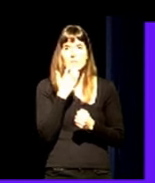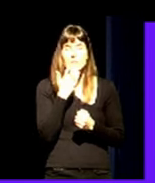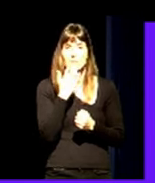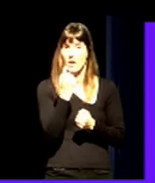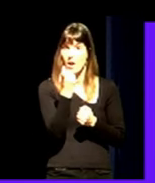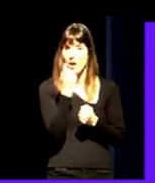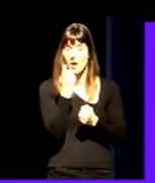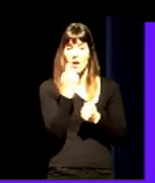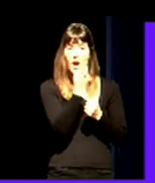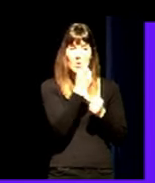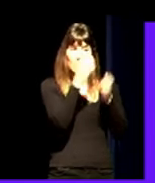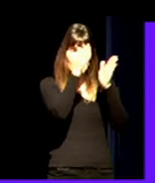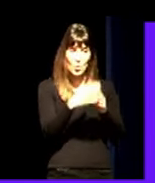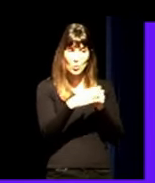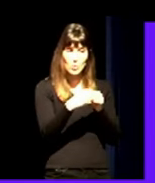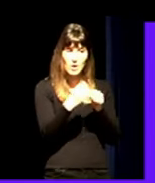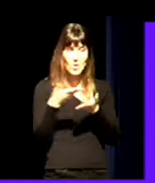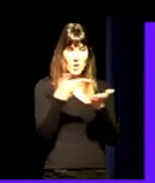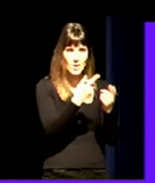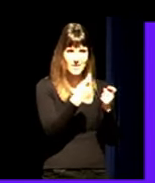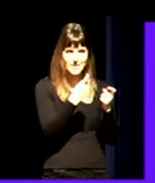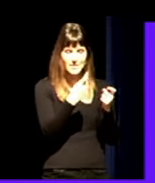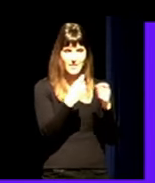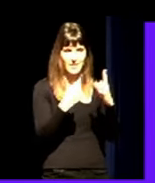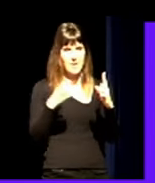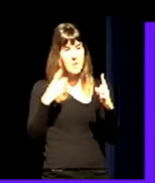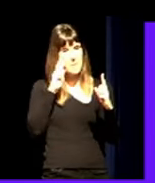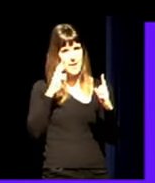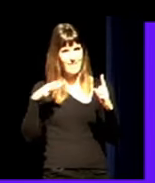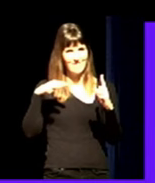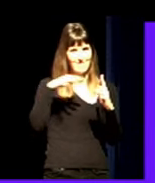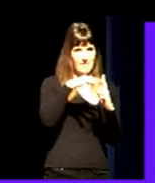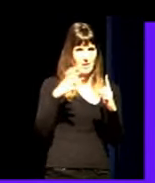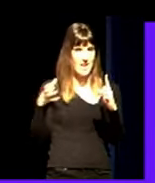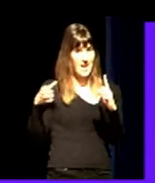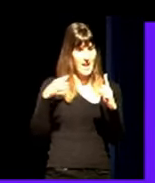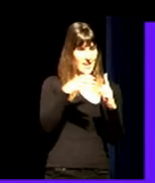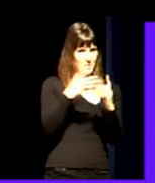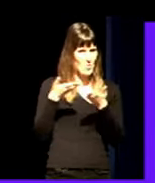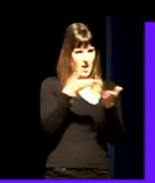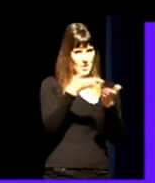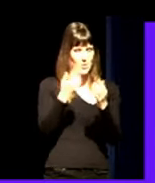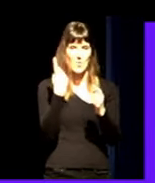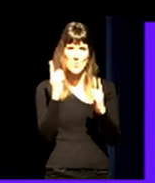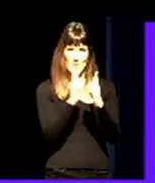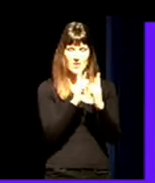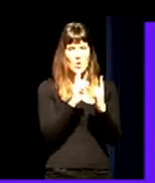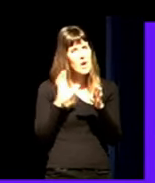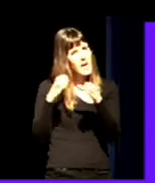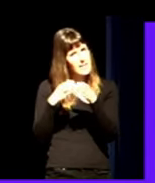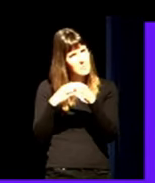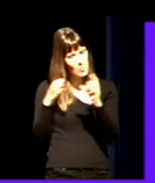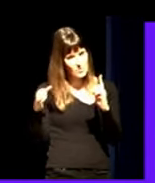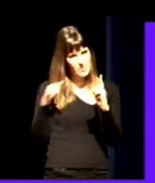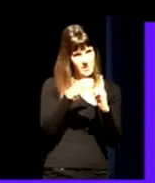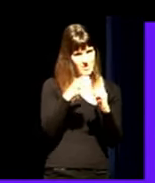visita del equipo, nota que no es solo una persona quien le ayuda. Hay un grupo respaldado por la clase